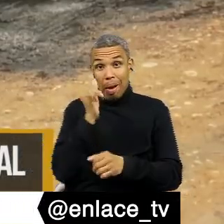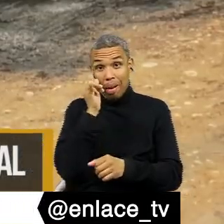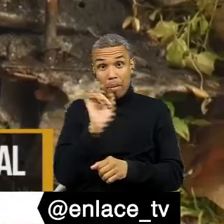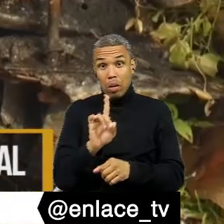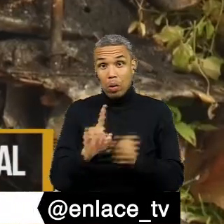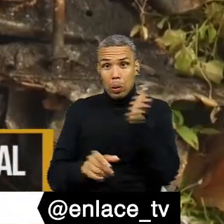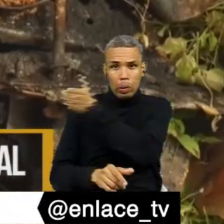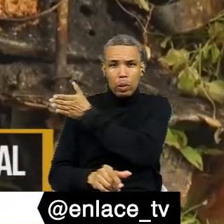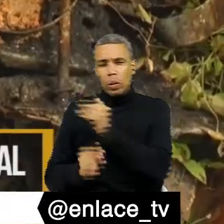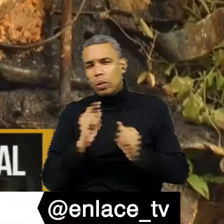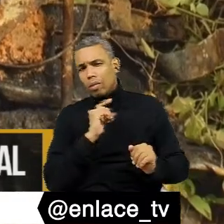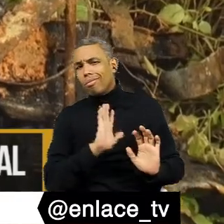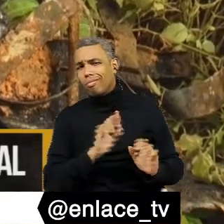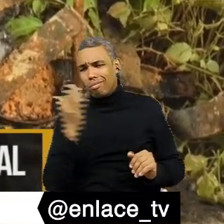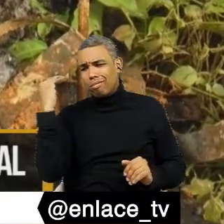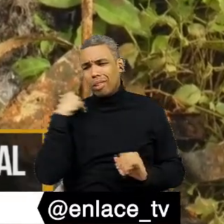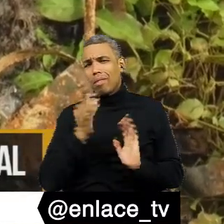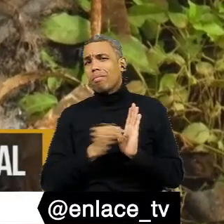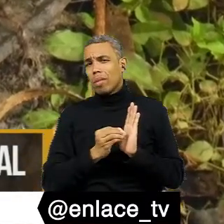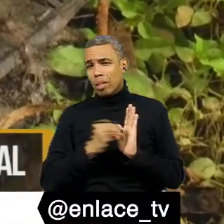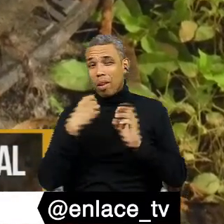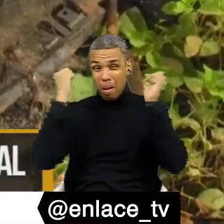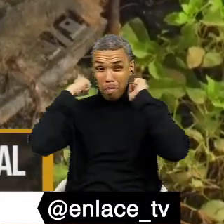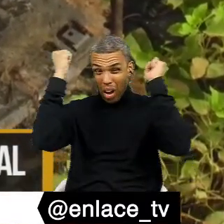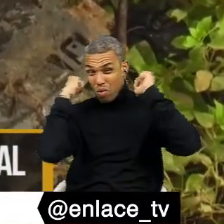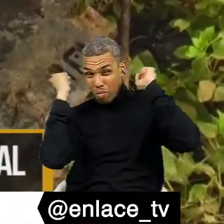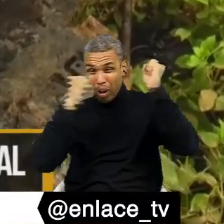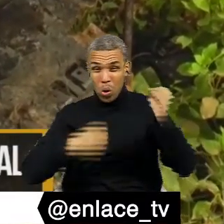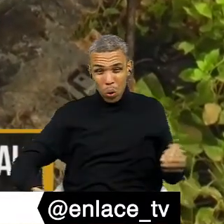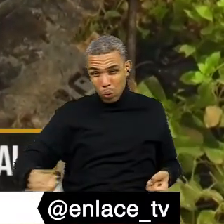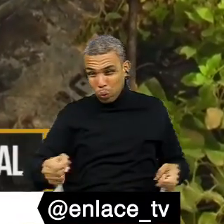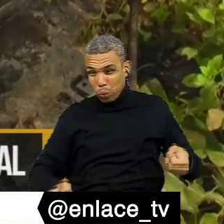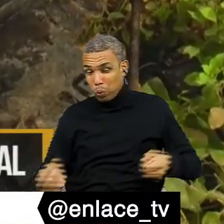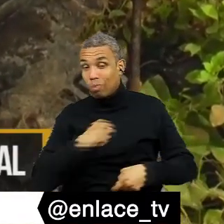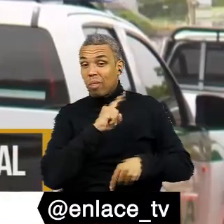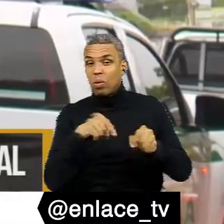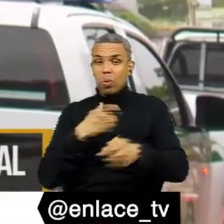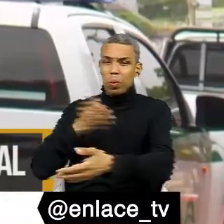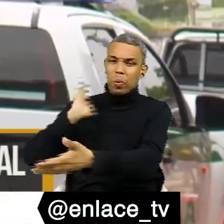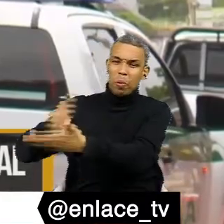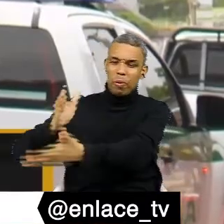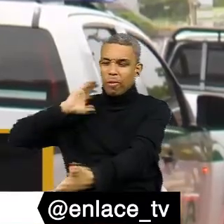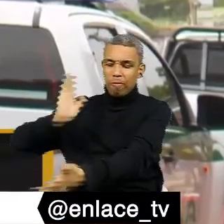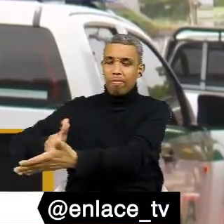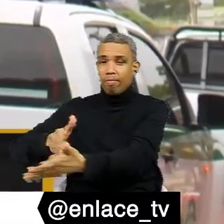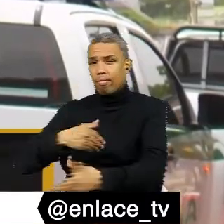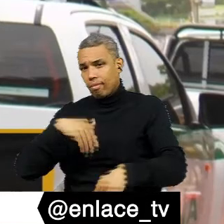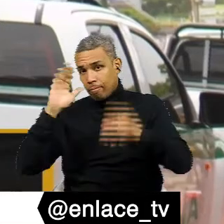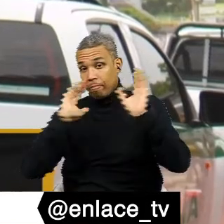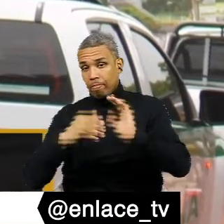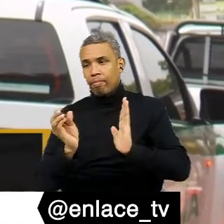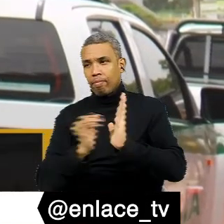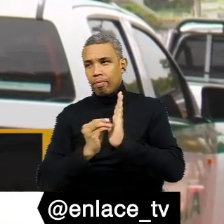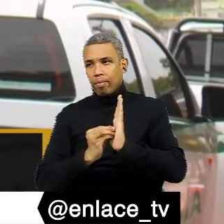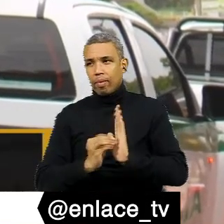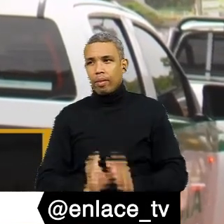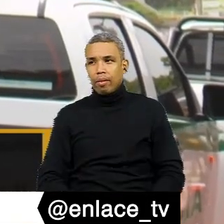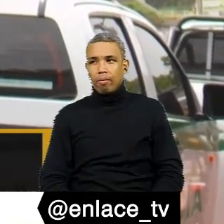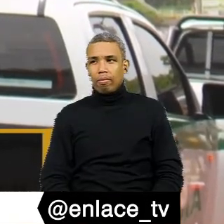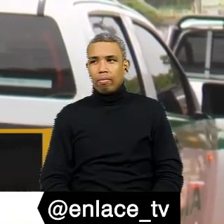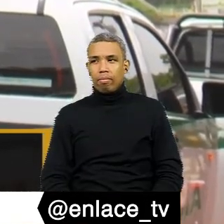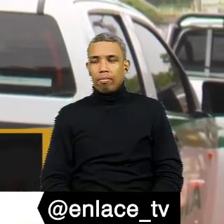averiados por paro camionero. Además denunciaron inseguridad por constantes robos. En ese momento la persona está denunciando el hecho